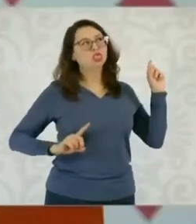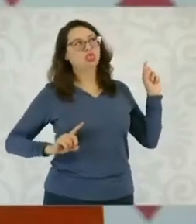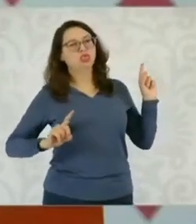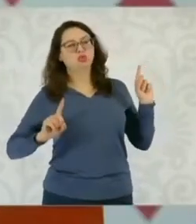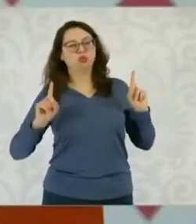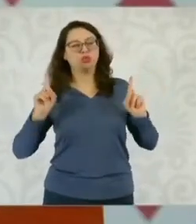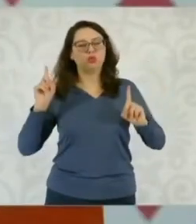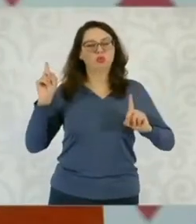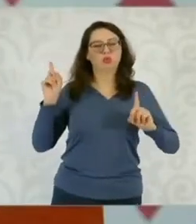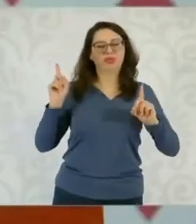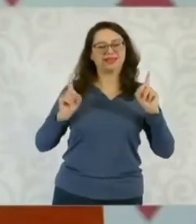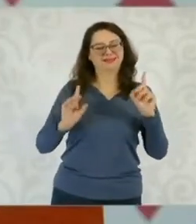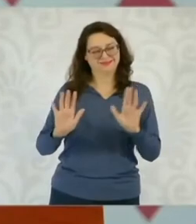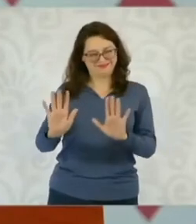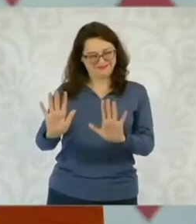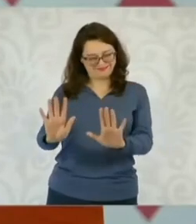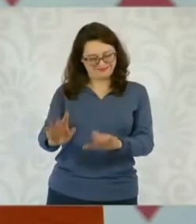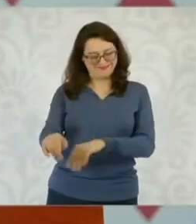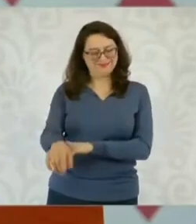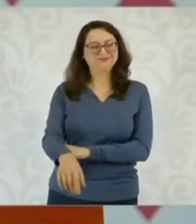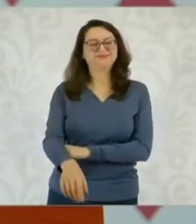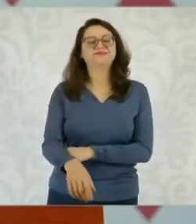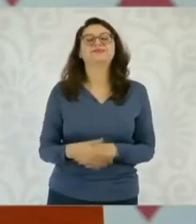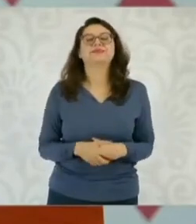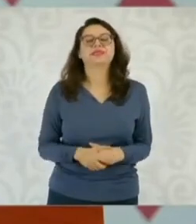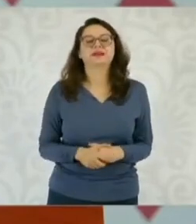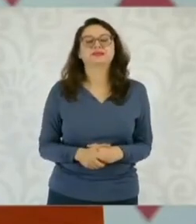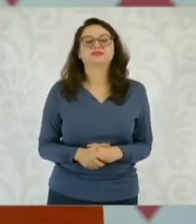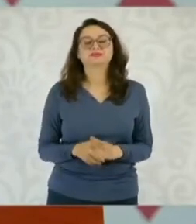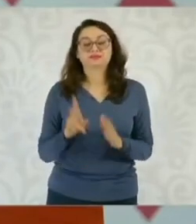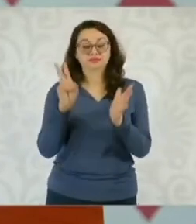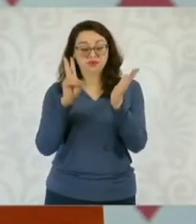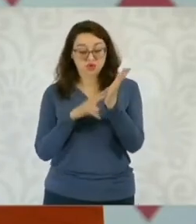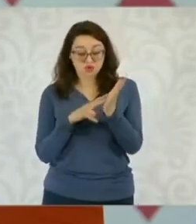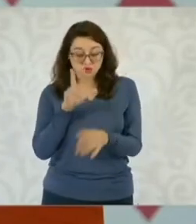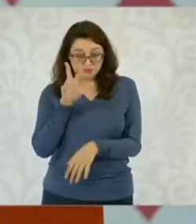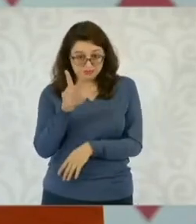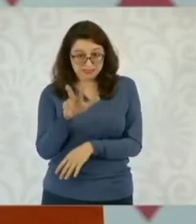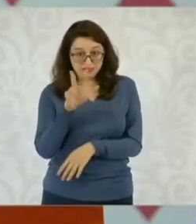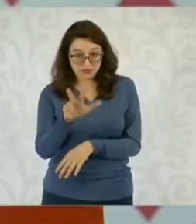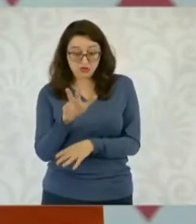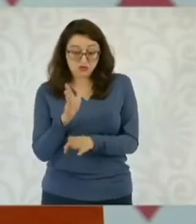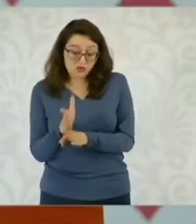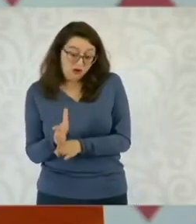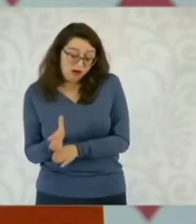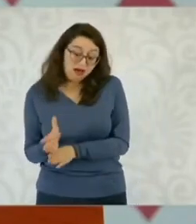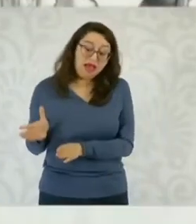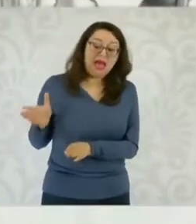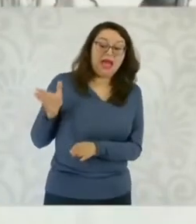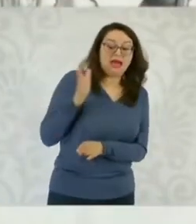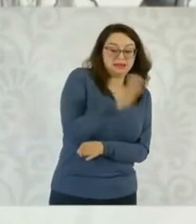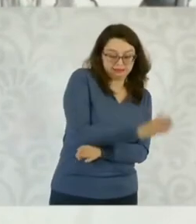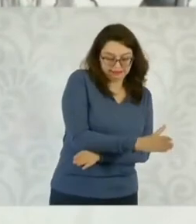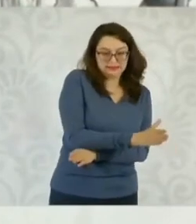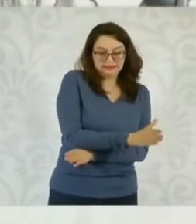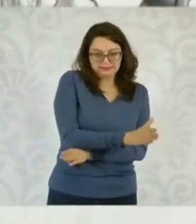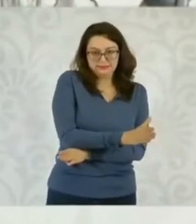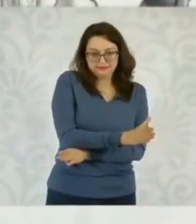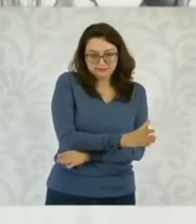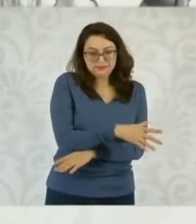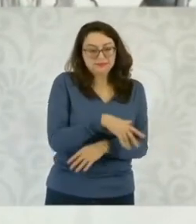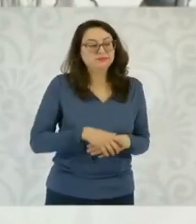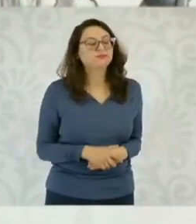Antes del 2018, en dos esquemas distintos, se prestaba al trabajador